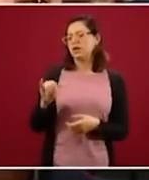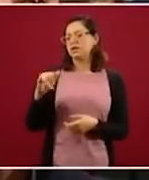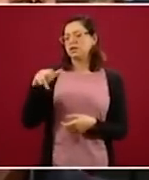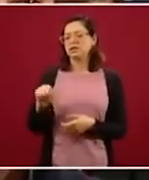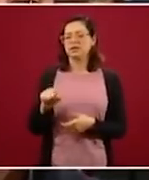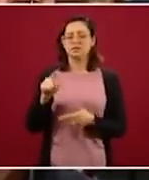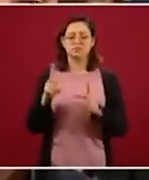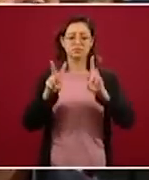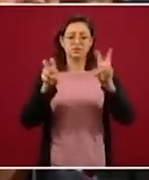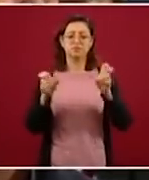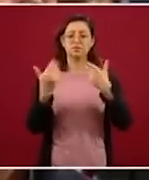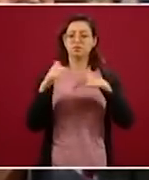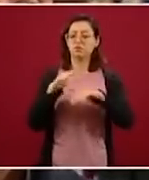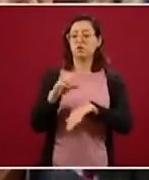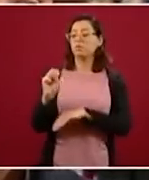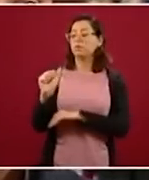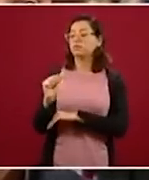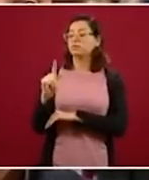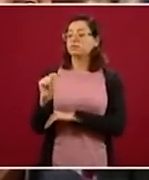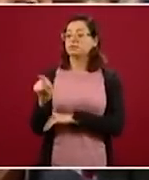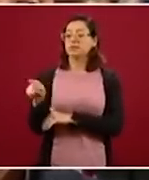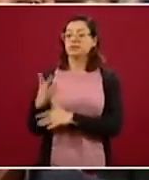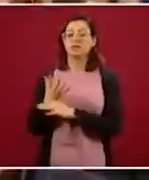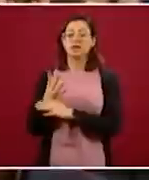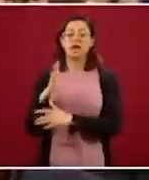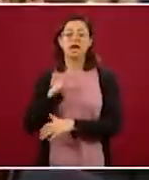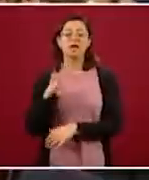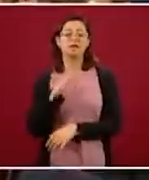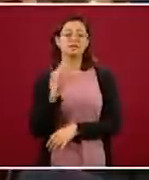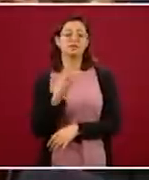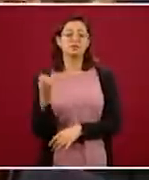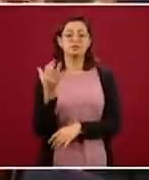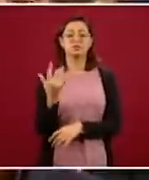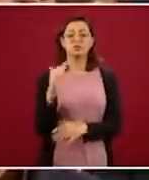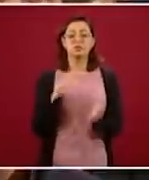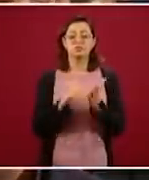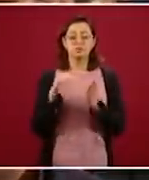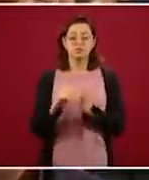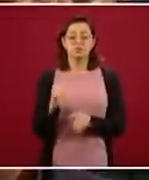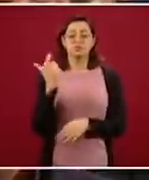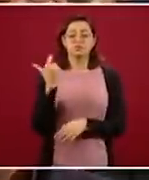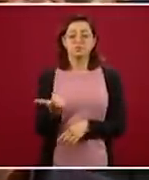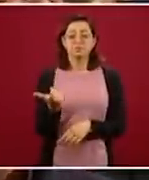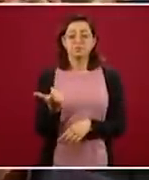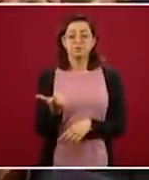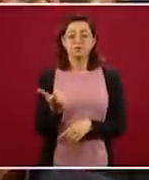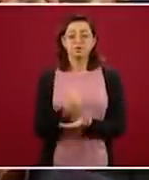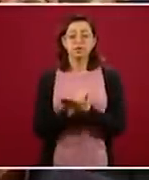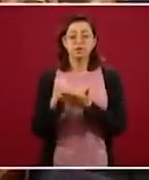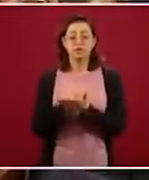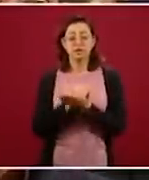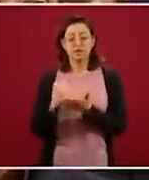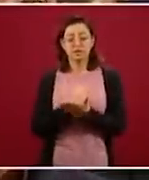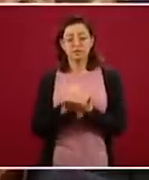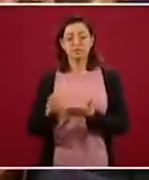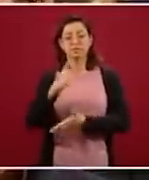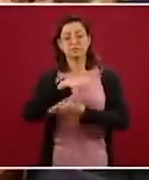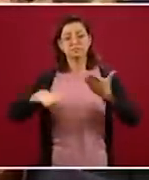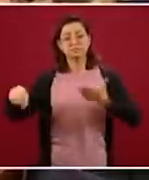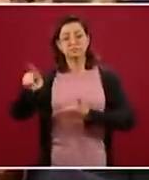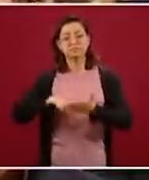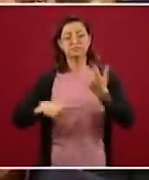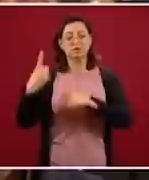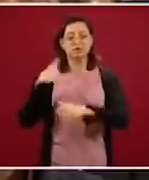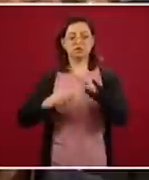Administración Tributaria, que tiene que ver con 350 mil millones de pesos de créditos fiscales que se cancelaron el